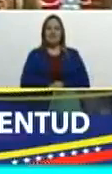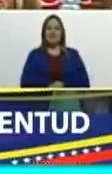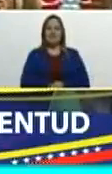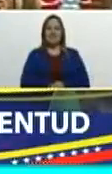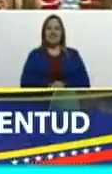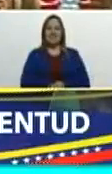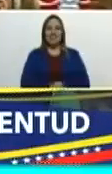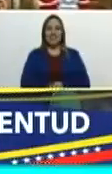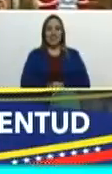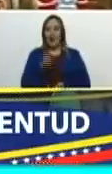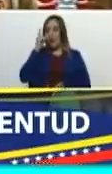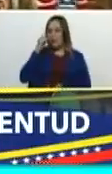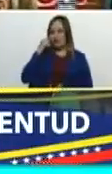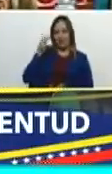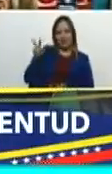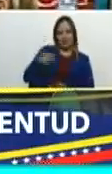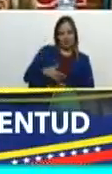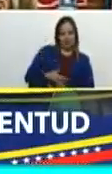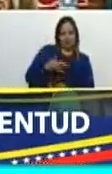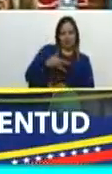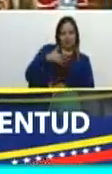Entonces Escalona de lejos me ve.